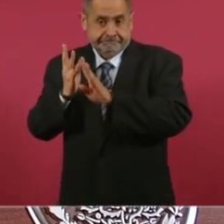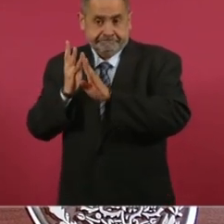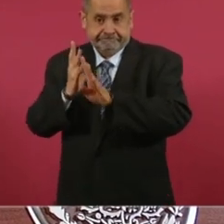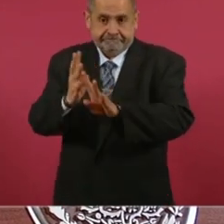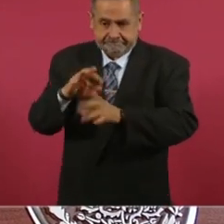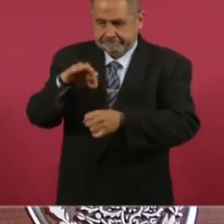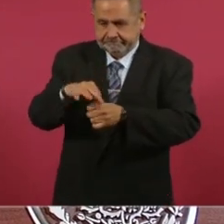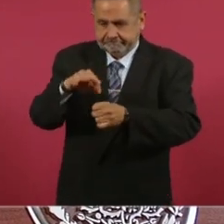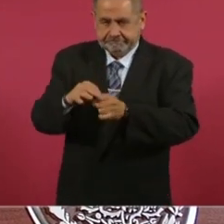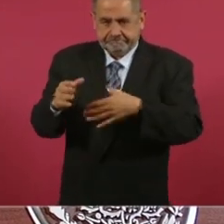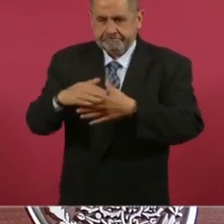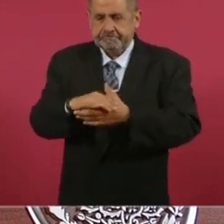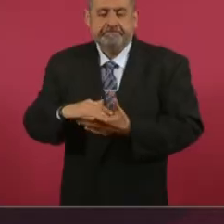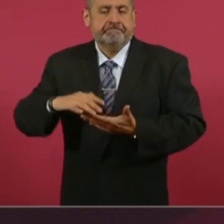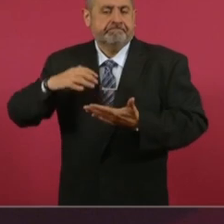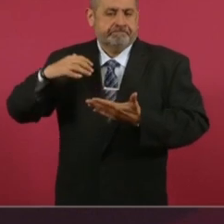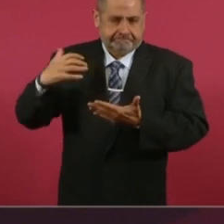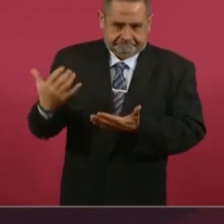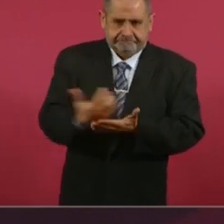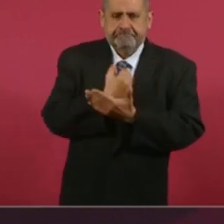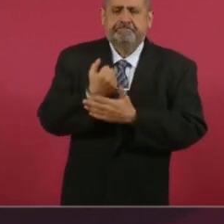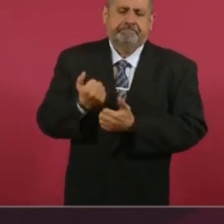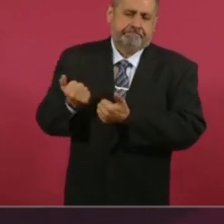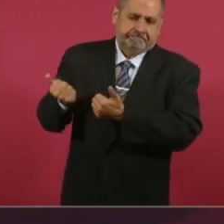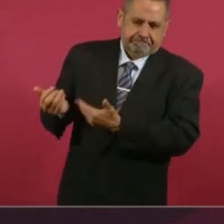gane un candidato con